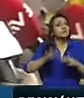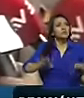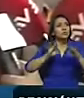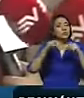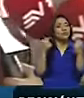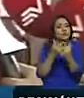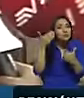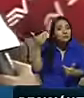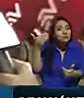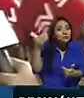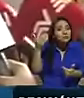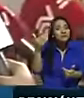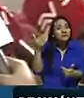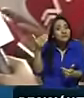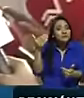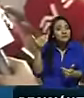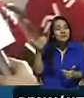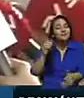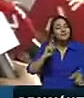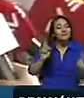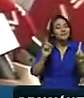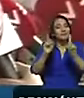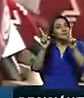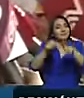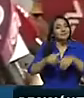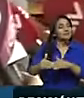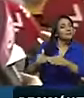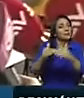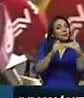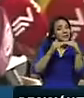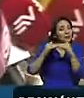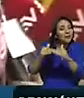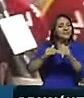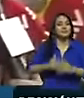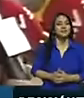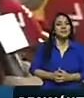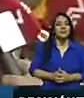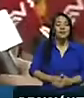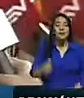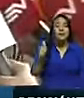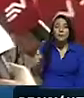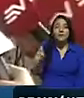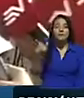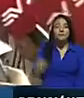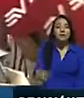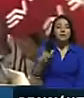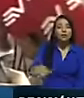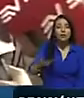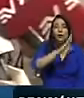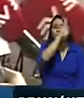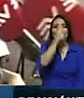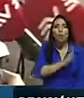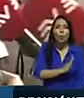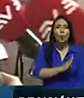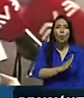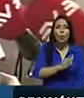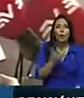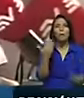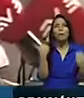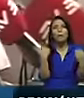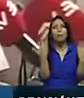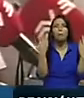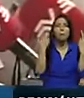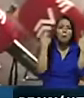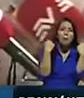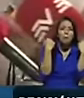políticos Es que la verdad la democracia la voluntad de un pueblo que nunca se rinde sea demostrada